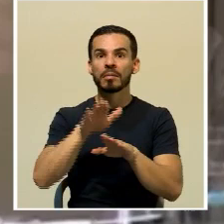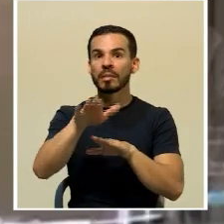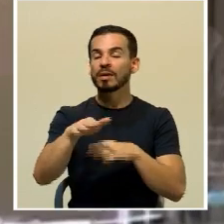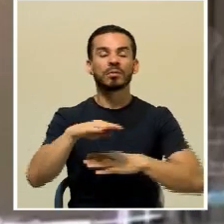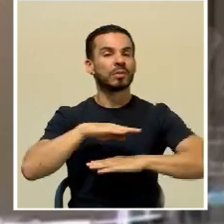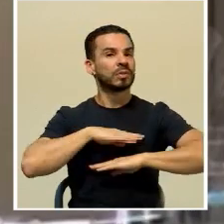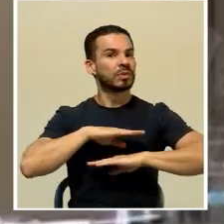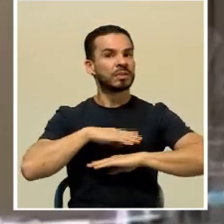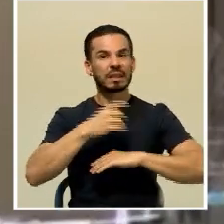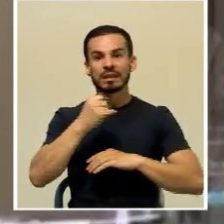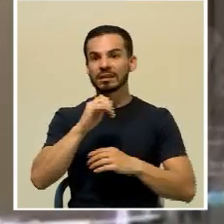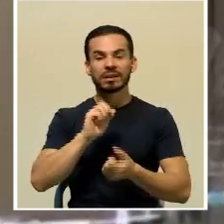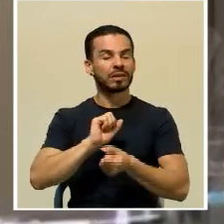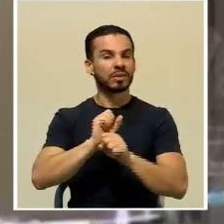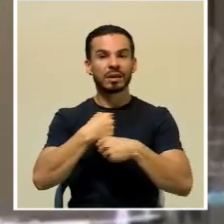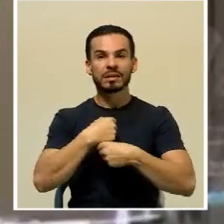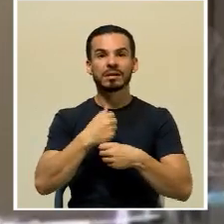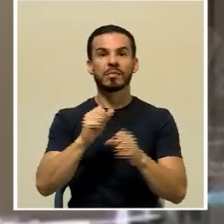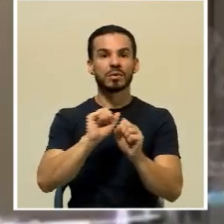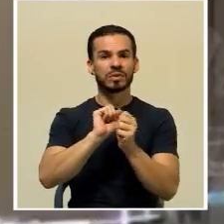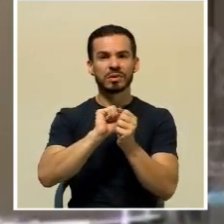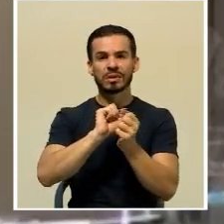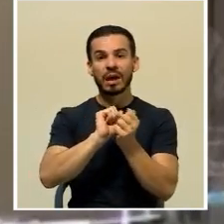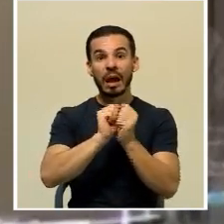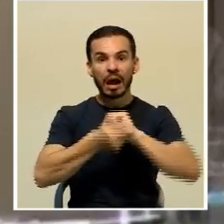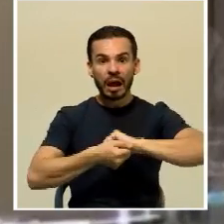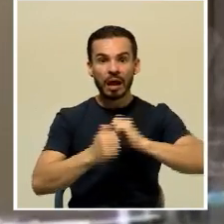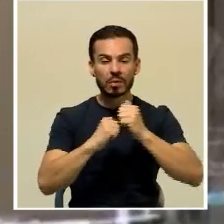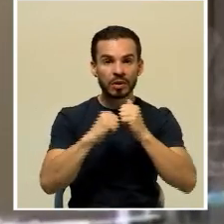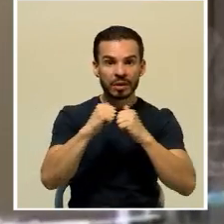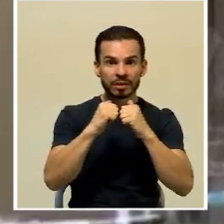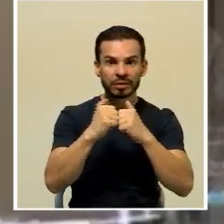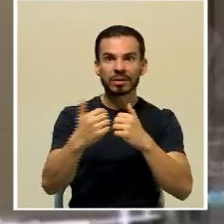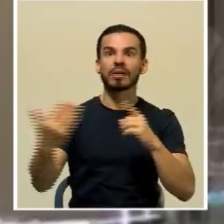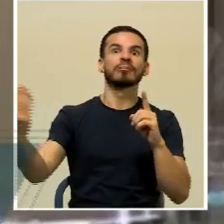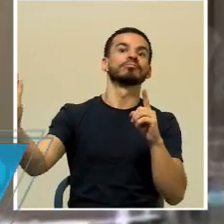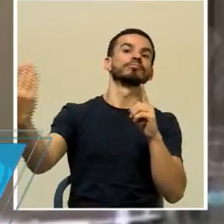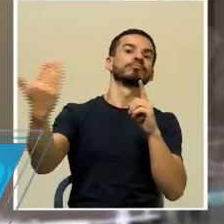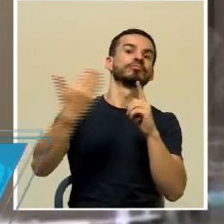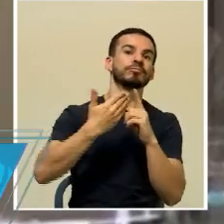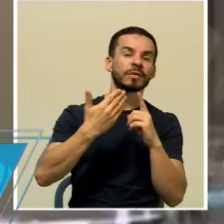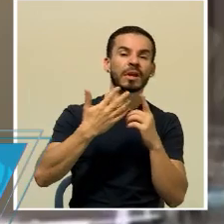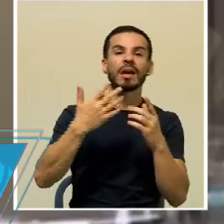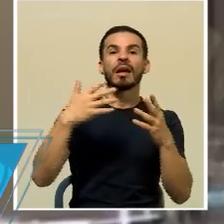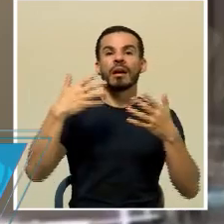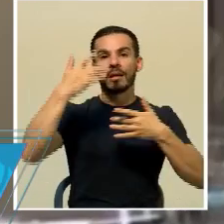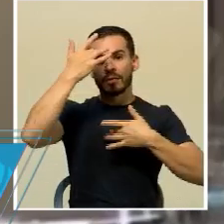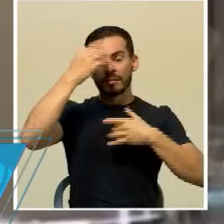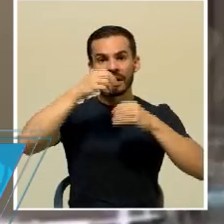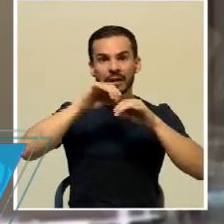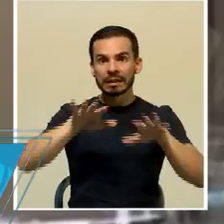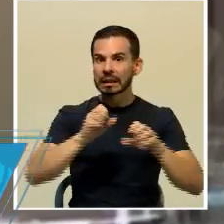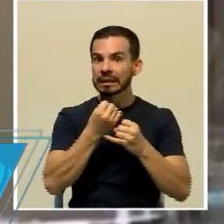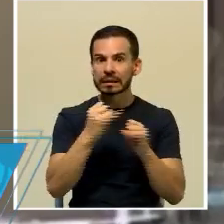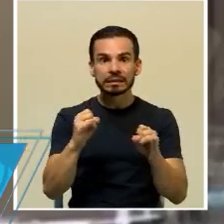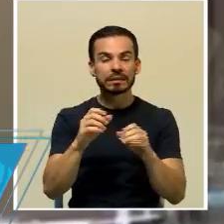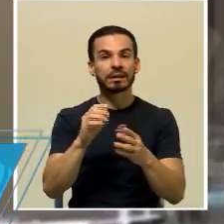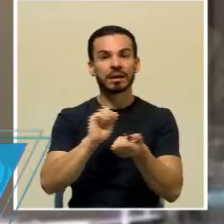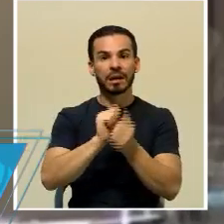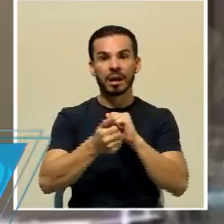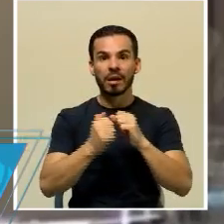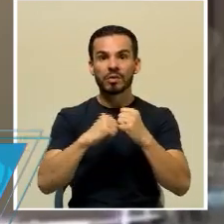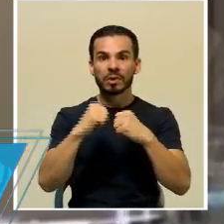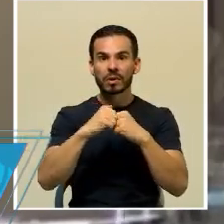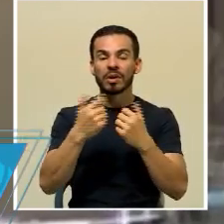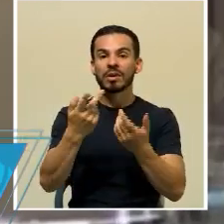no hiciéramos los cambios estructurales. Y se nos vino la pandemia sin los cambios estructurales y entonces ahora tenemos